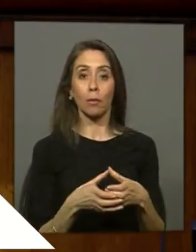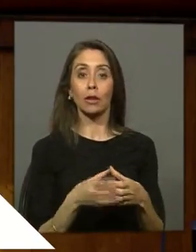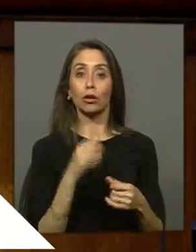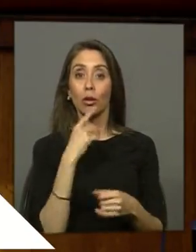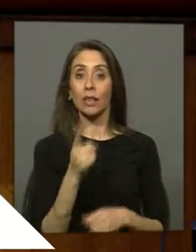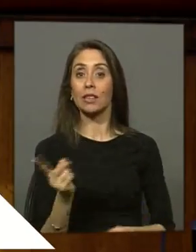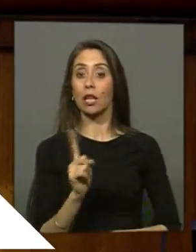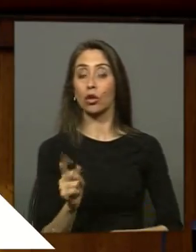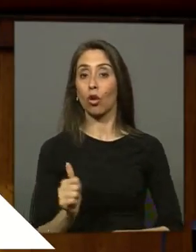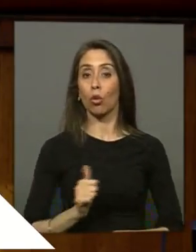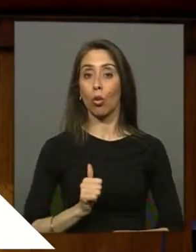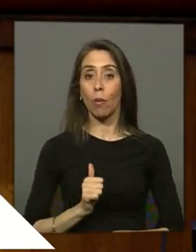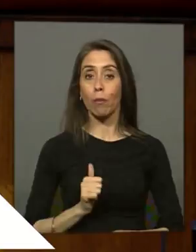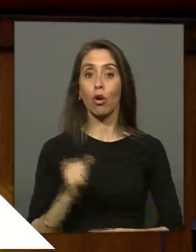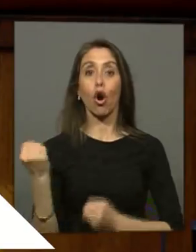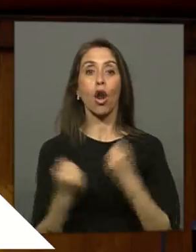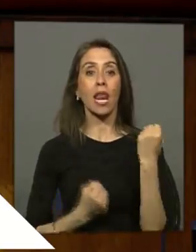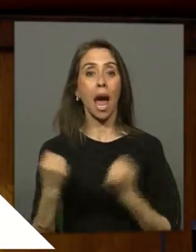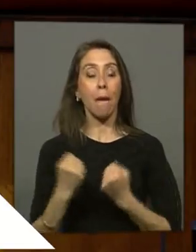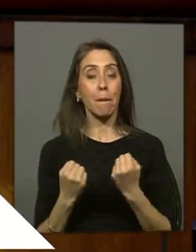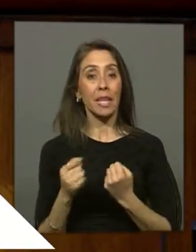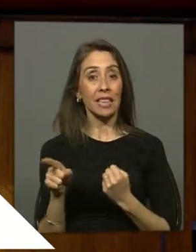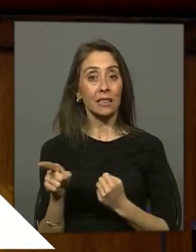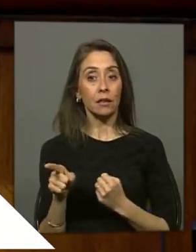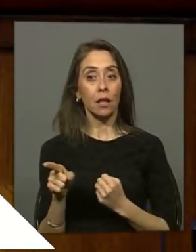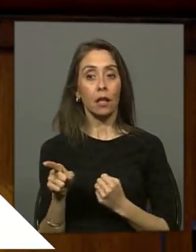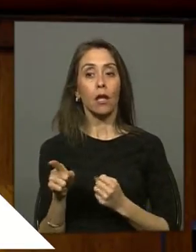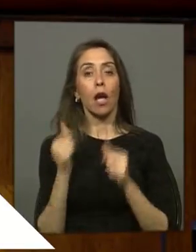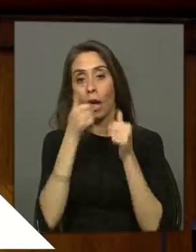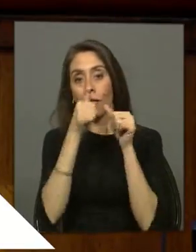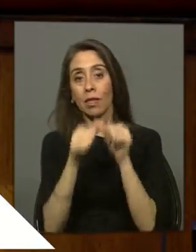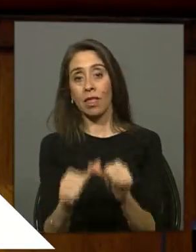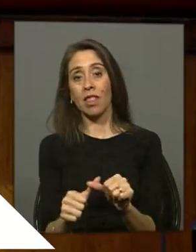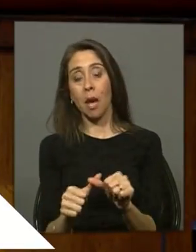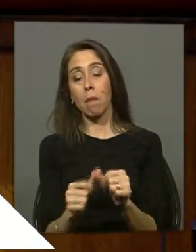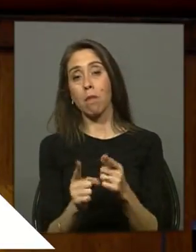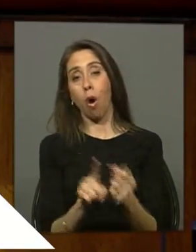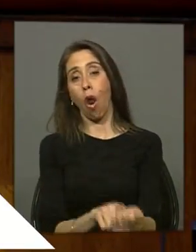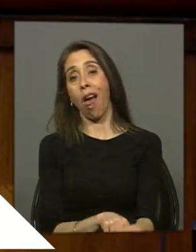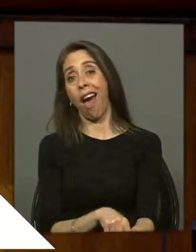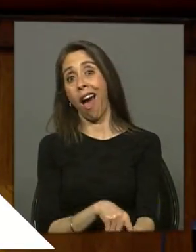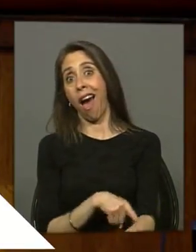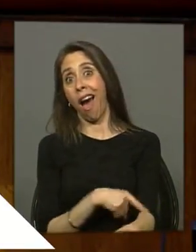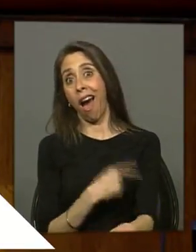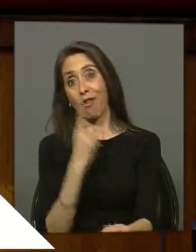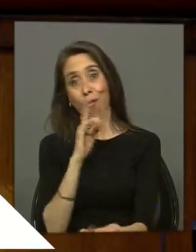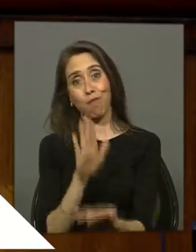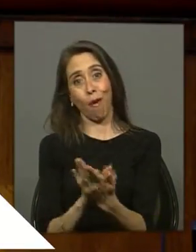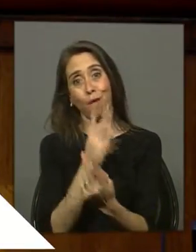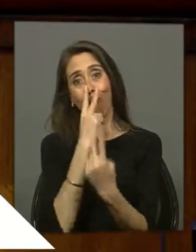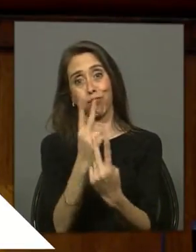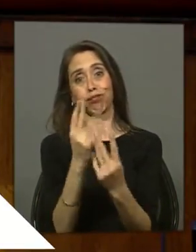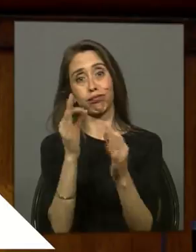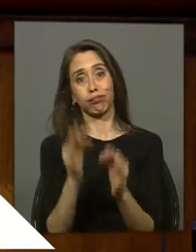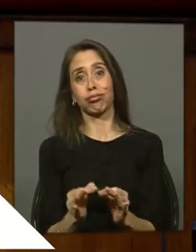que los incumplimientos por parte de las empresas se perpetraron durante un periodo prolongado y de modo evidente de manera tal que